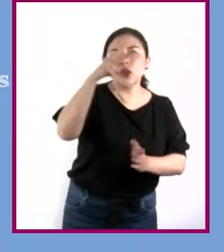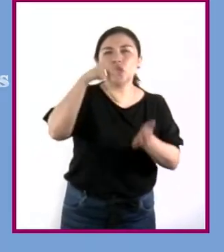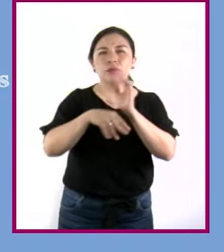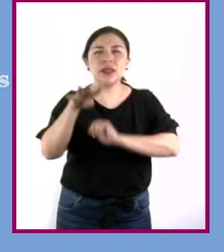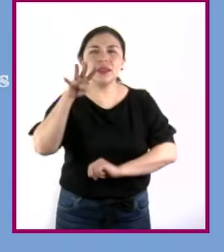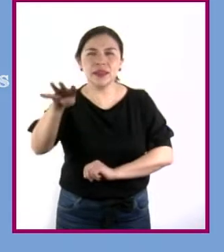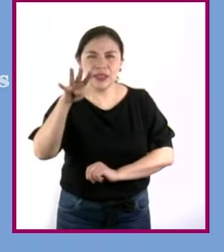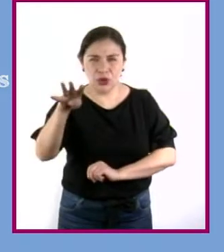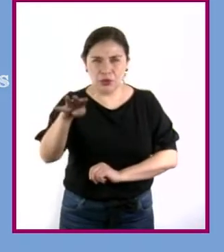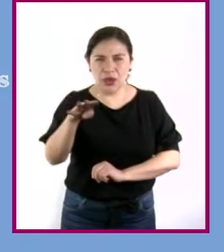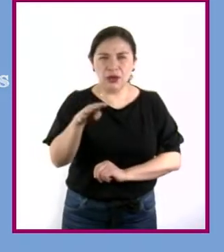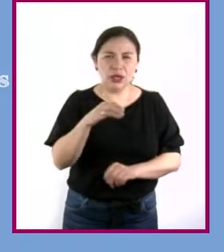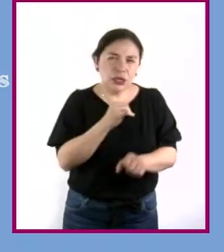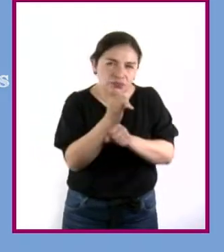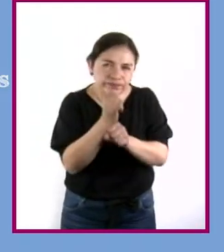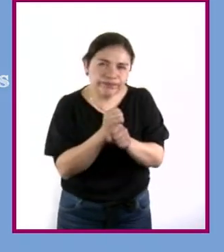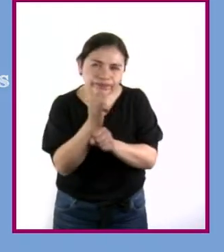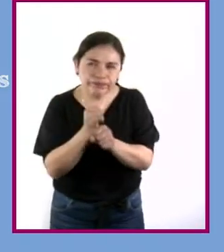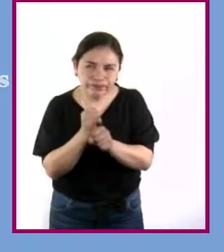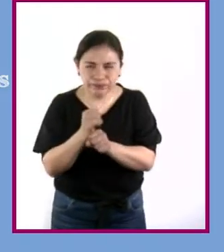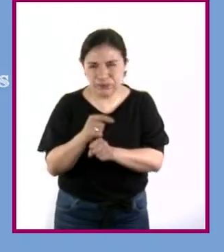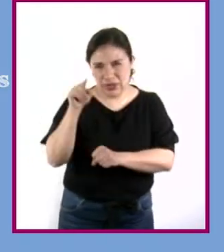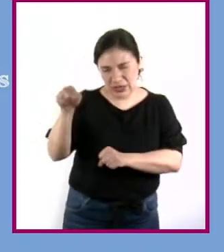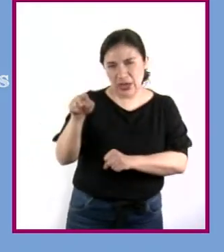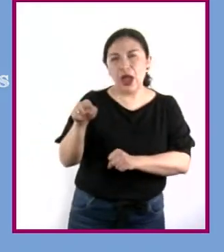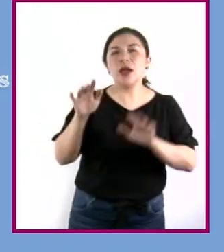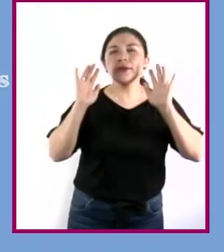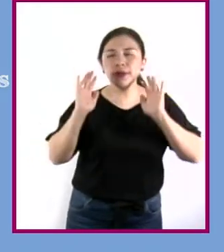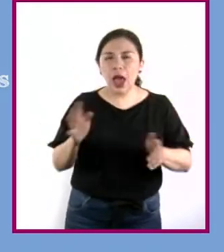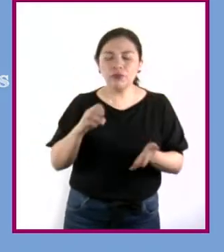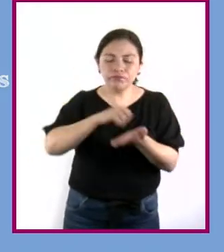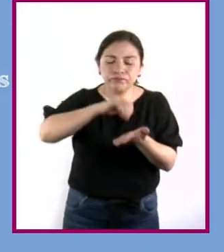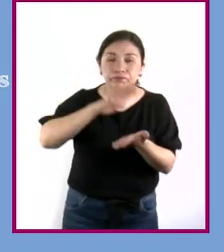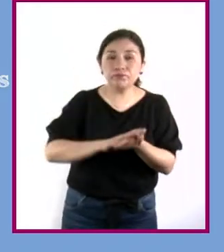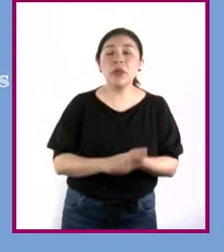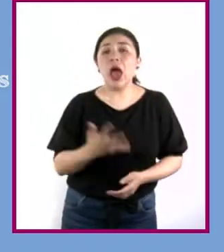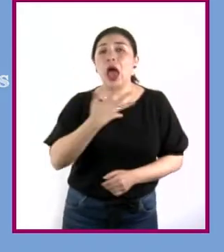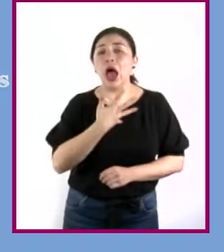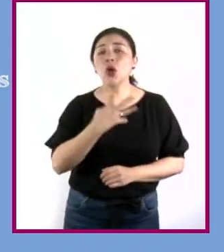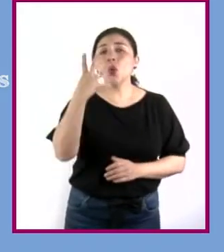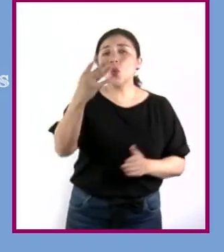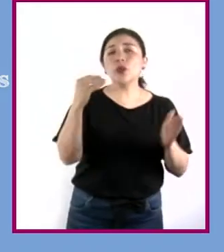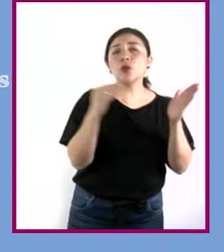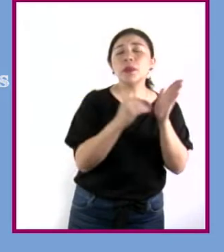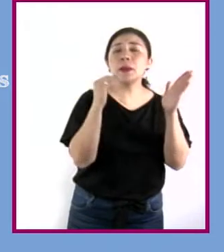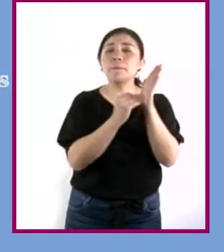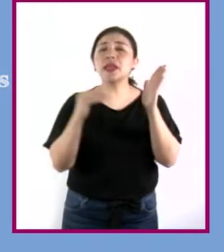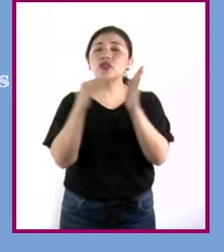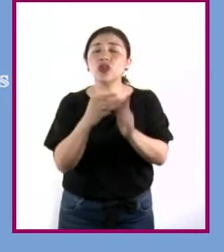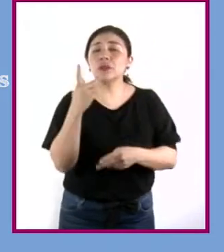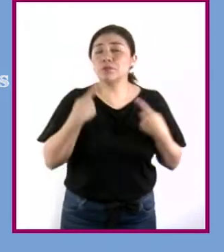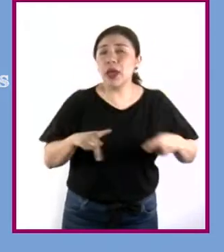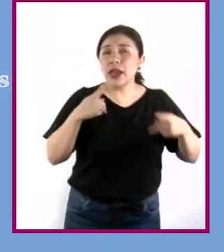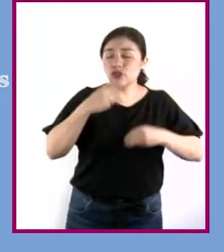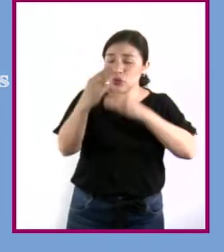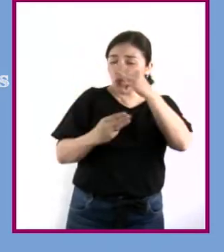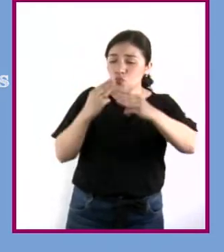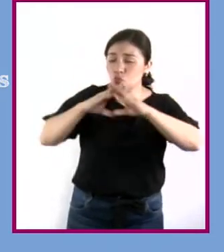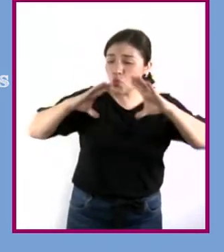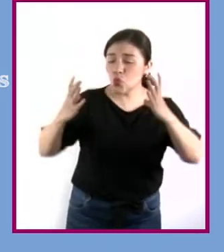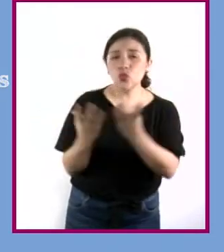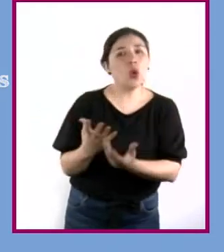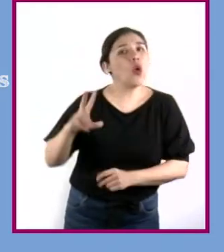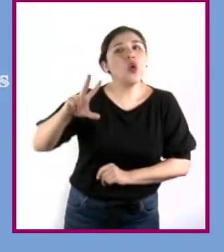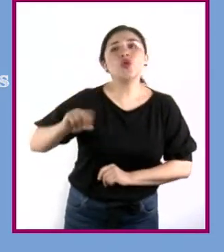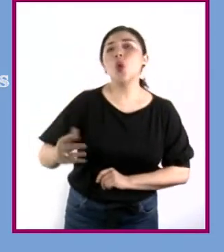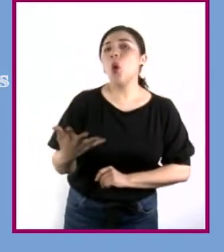2017-2019 de la Oficina Internacional del Trabajo, OIT, a 4,000 millones de personas en el mundo se les tiene negado el